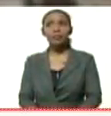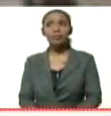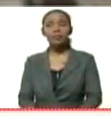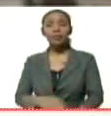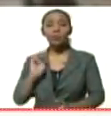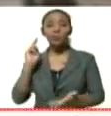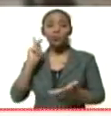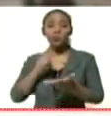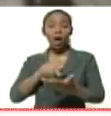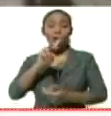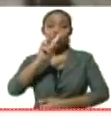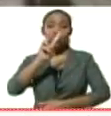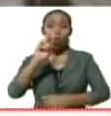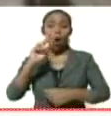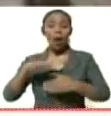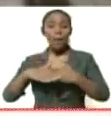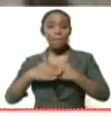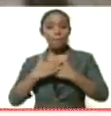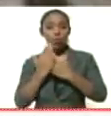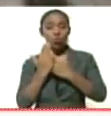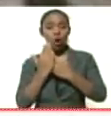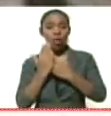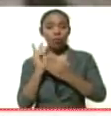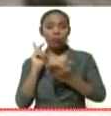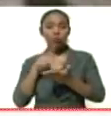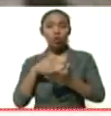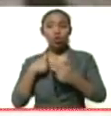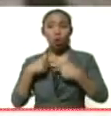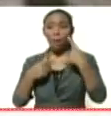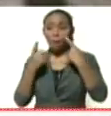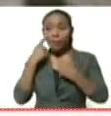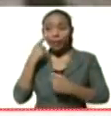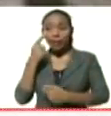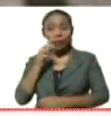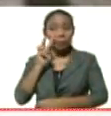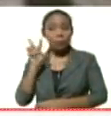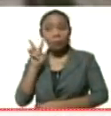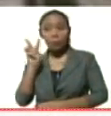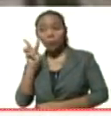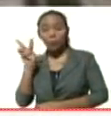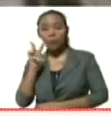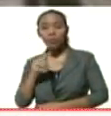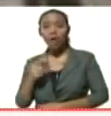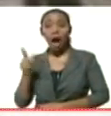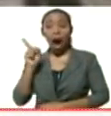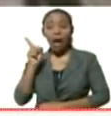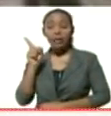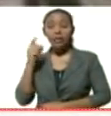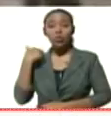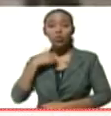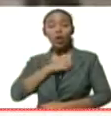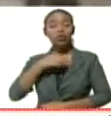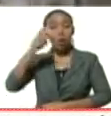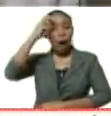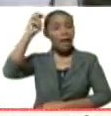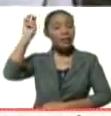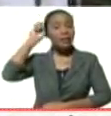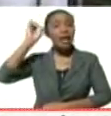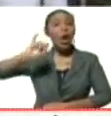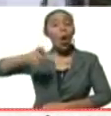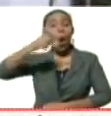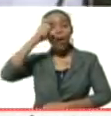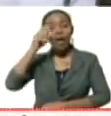Llegó a las 2 de la mañana, estaba yo pendiente. Allí estuvo nuestro canciller Jorge Arriaza.